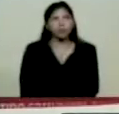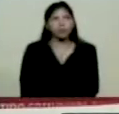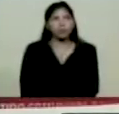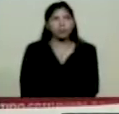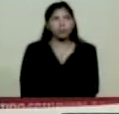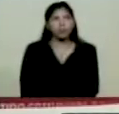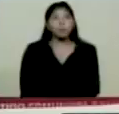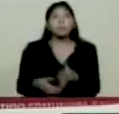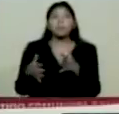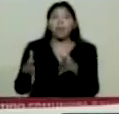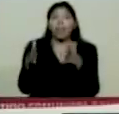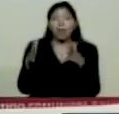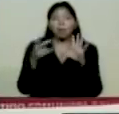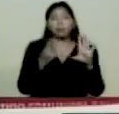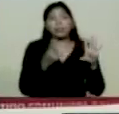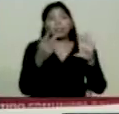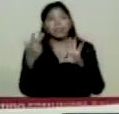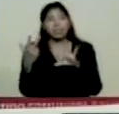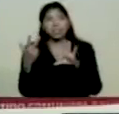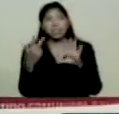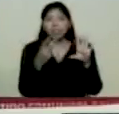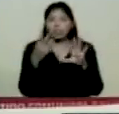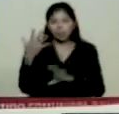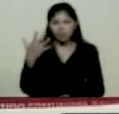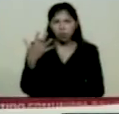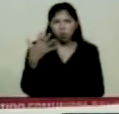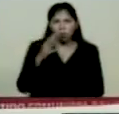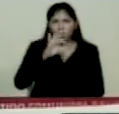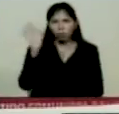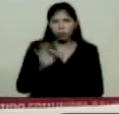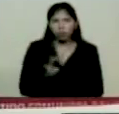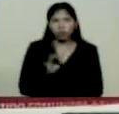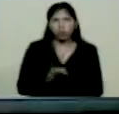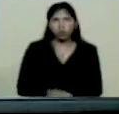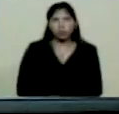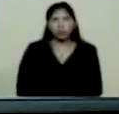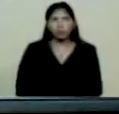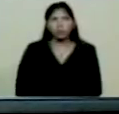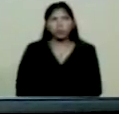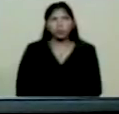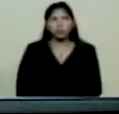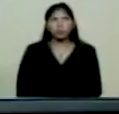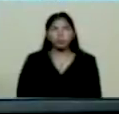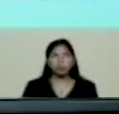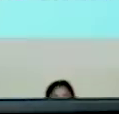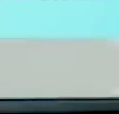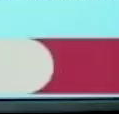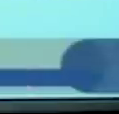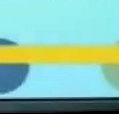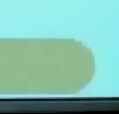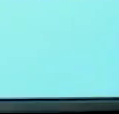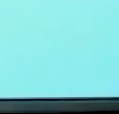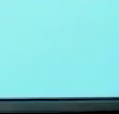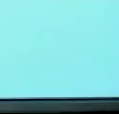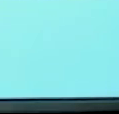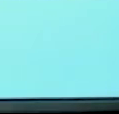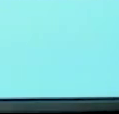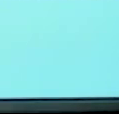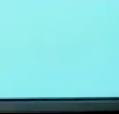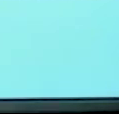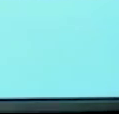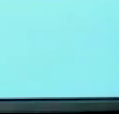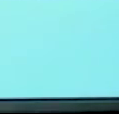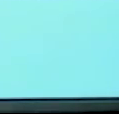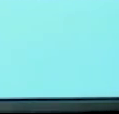Ganamos 78%, 75% hasta ahora, si entra Bolívar, 78% de las gobernaciones. Le sacamos